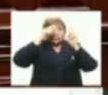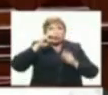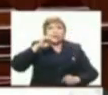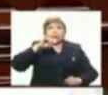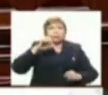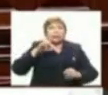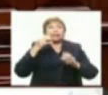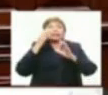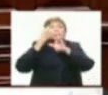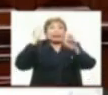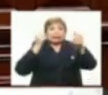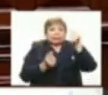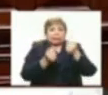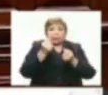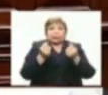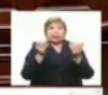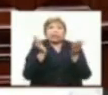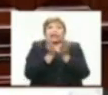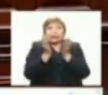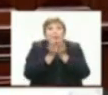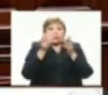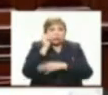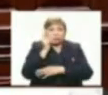transporte. En educación,